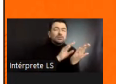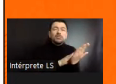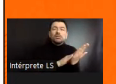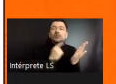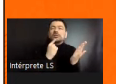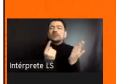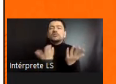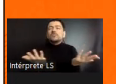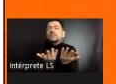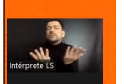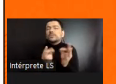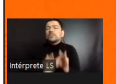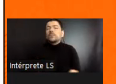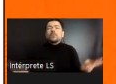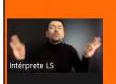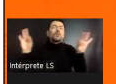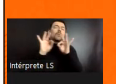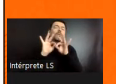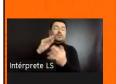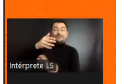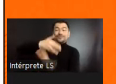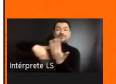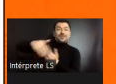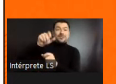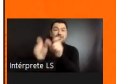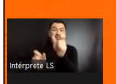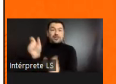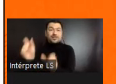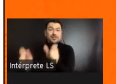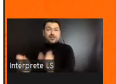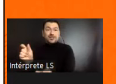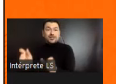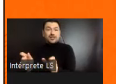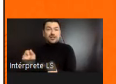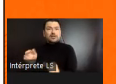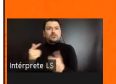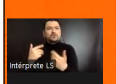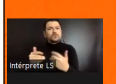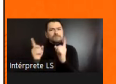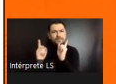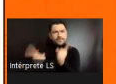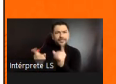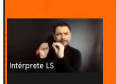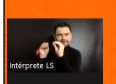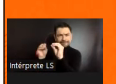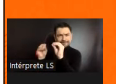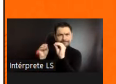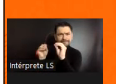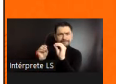de la sociedad civil que experimentaban eventos terribles, pero no era una excepción. Allí es donde yo